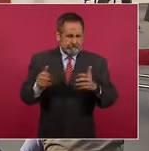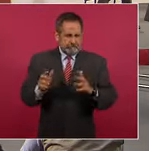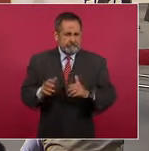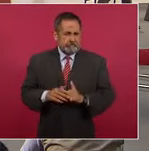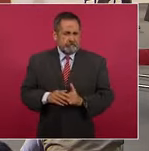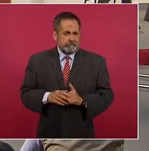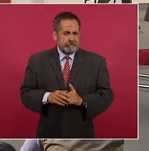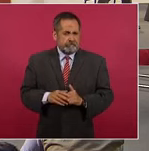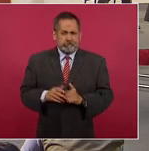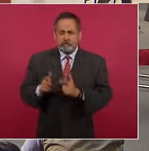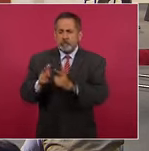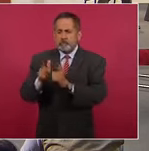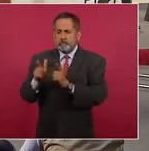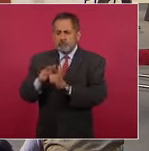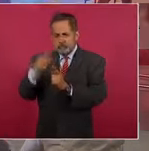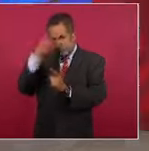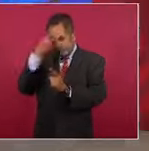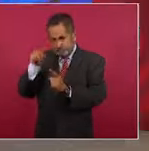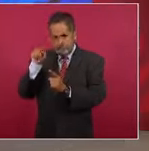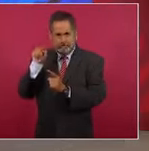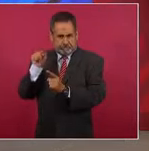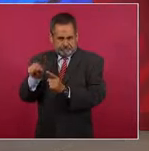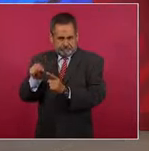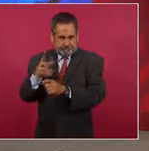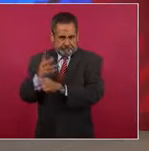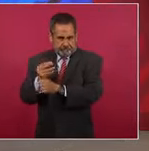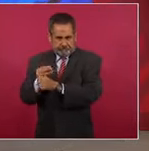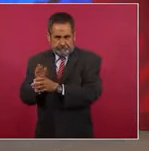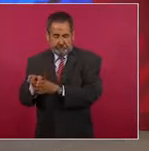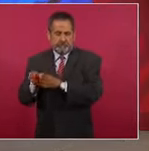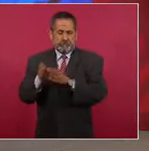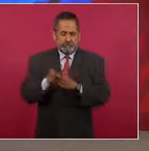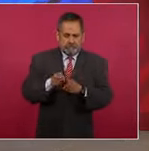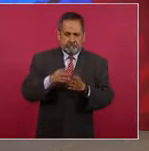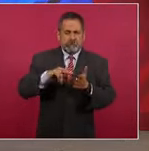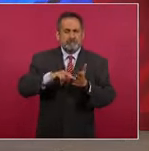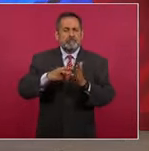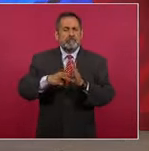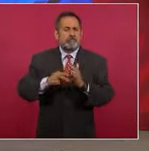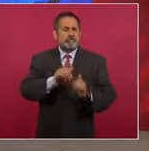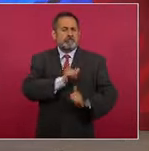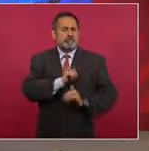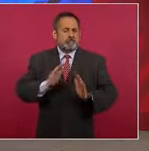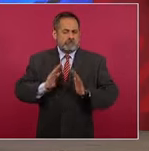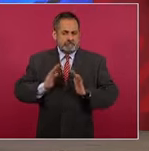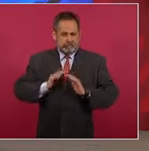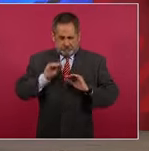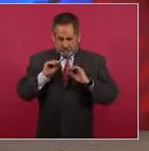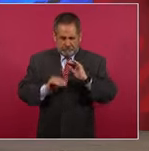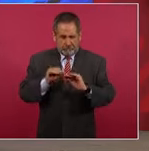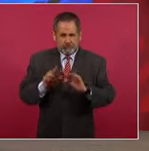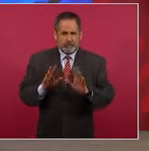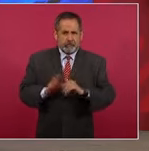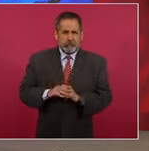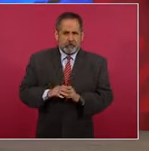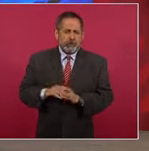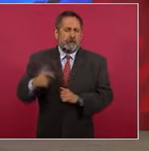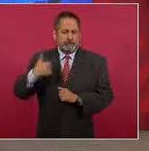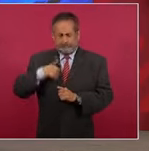Aquí está el Grupo México y aquí están los ingenieros militares, porque ya